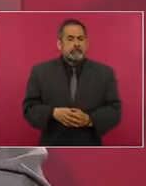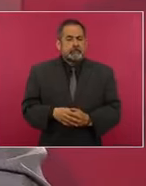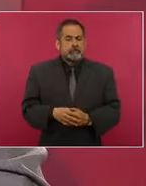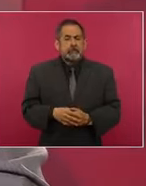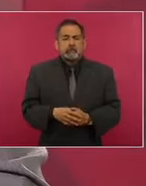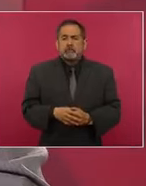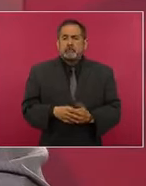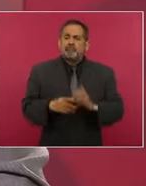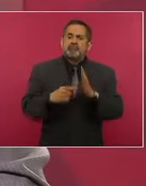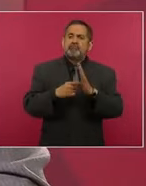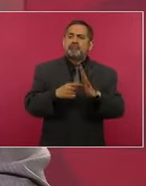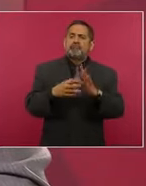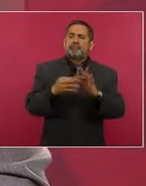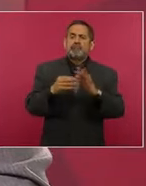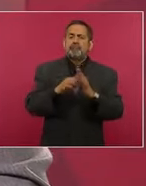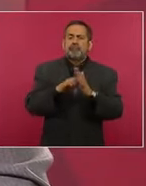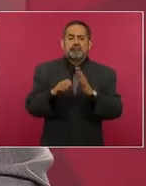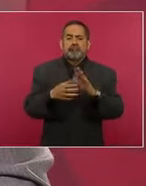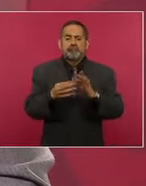de ejemplo